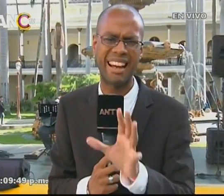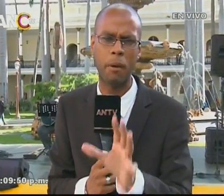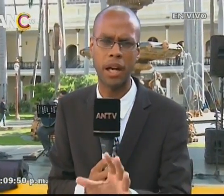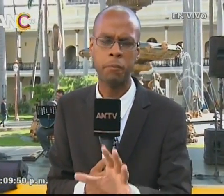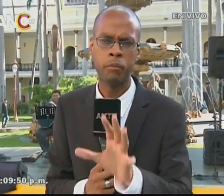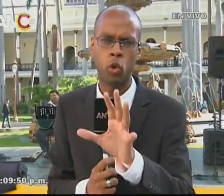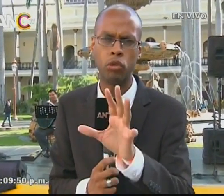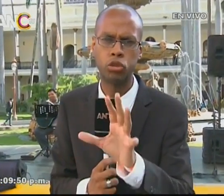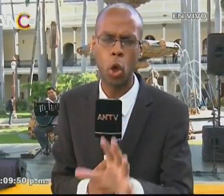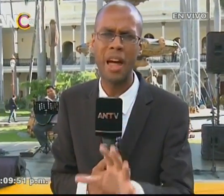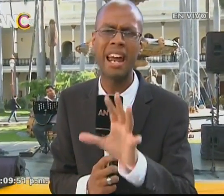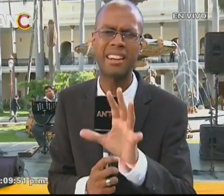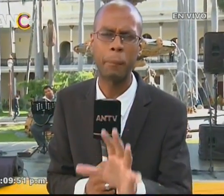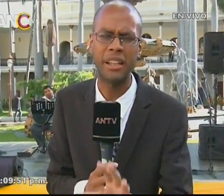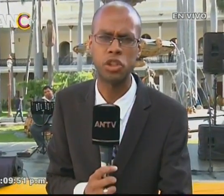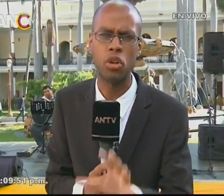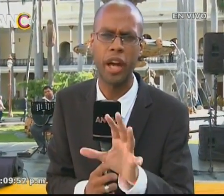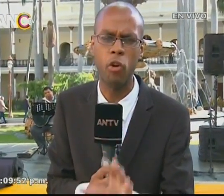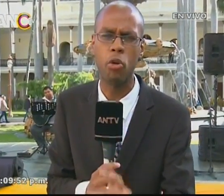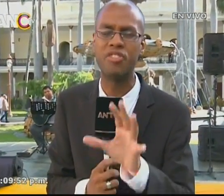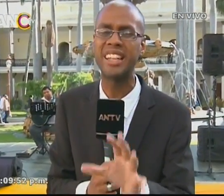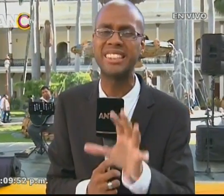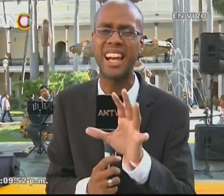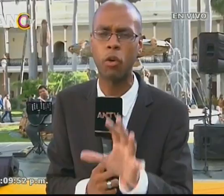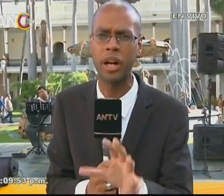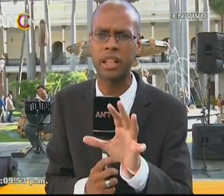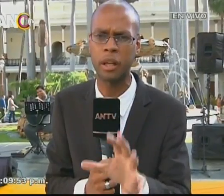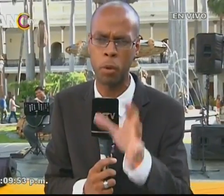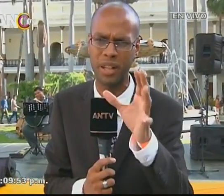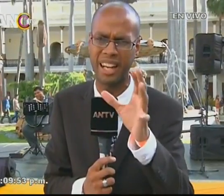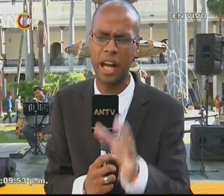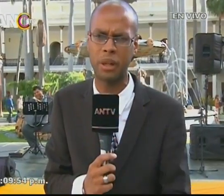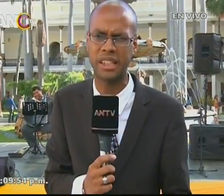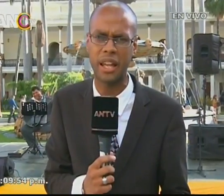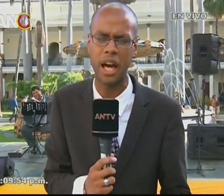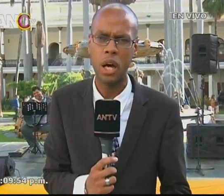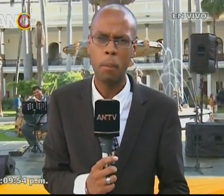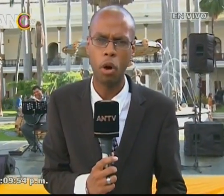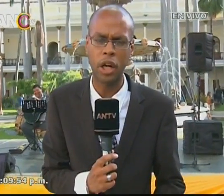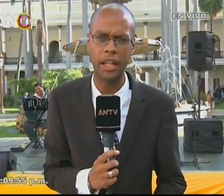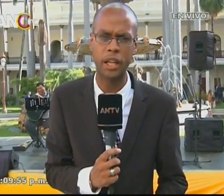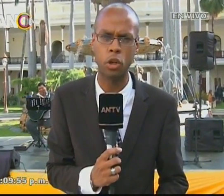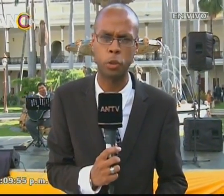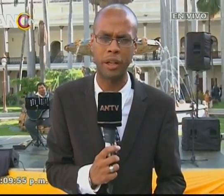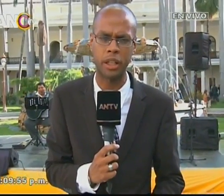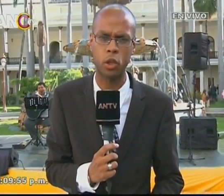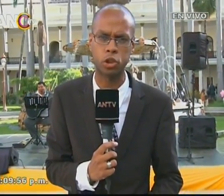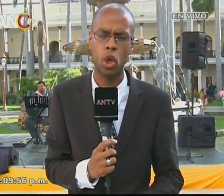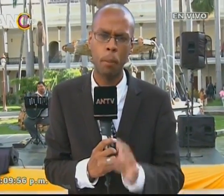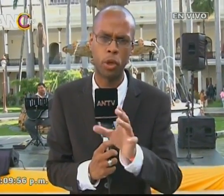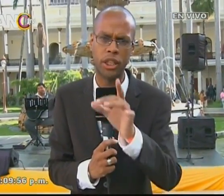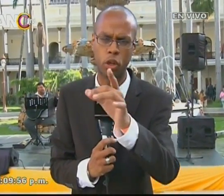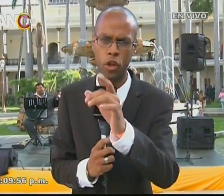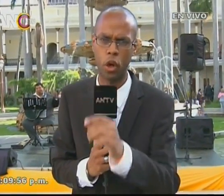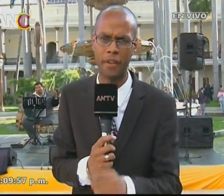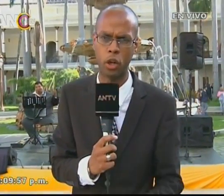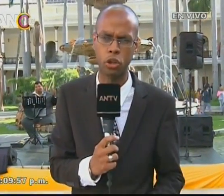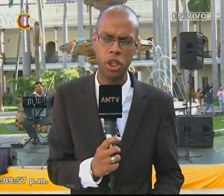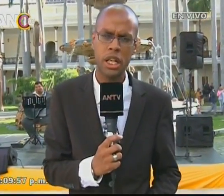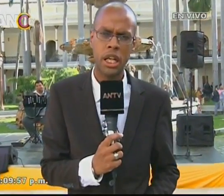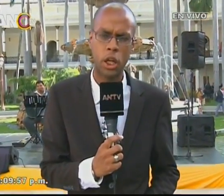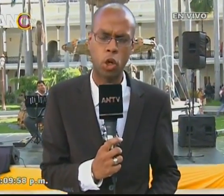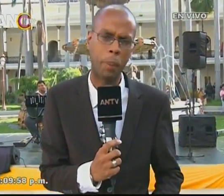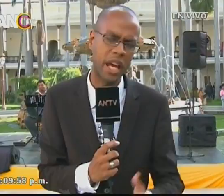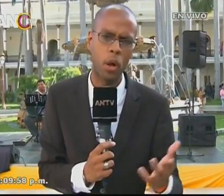evidentemente acabar con toda la represión que hubo desde la Cuarta República encabezada por aquellos partidos políticos de los